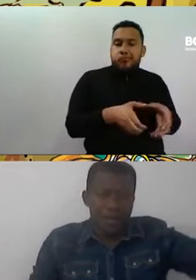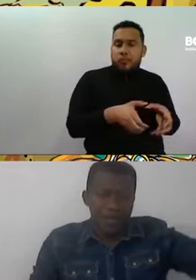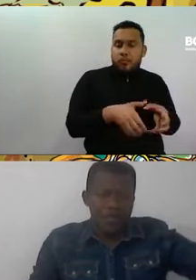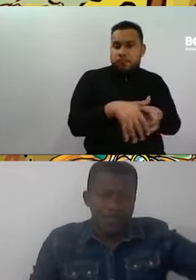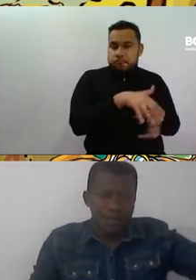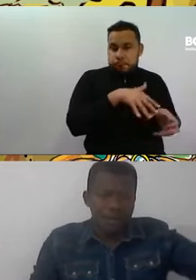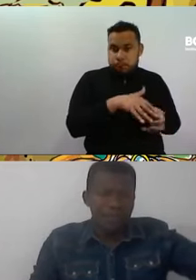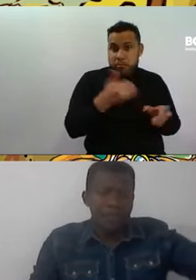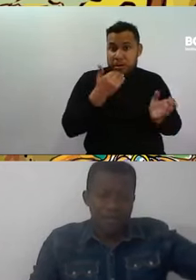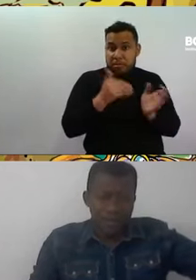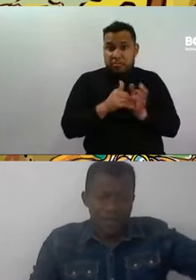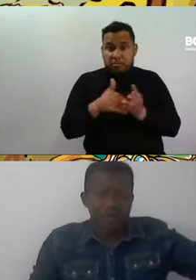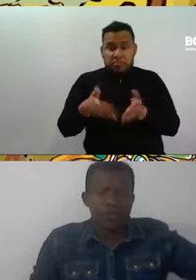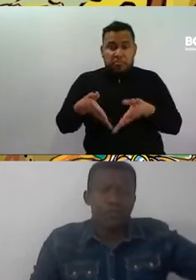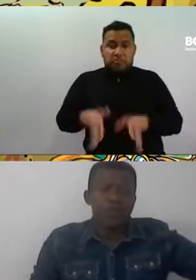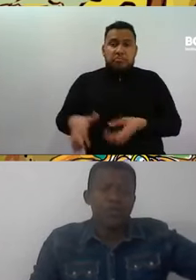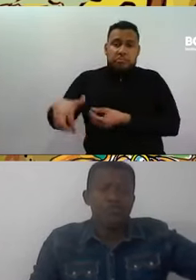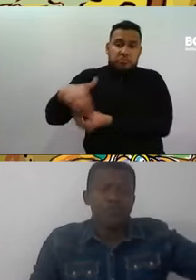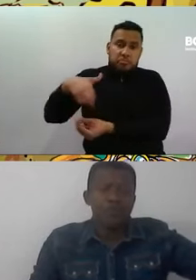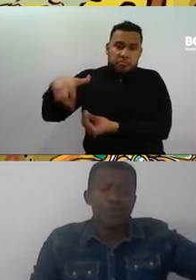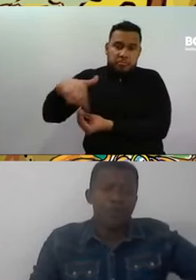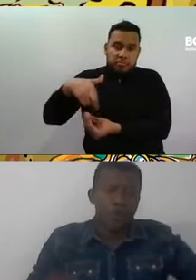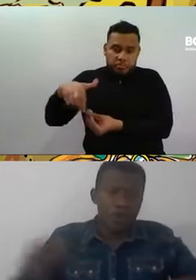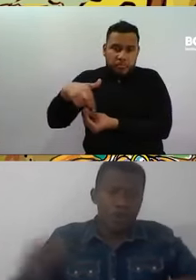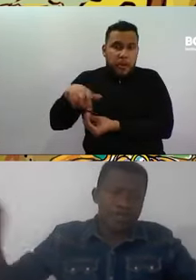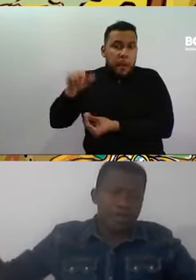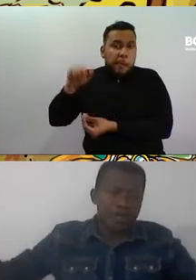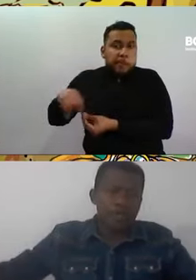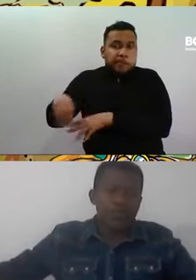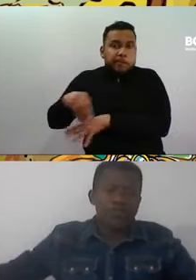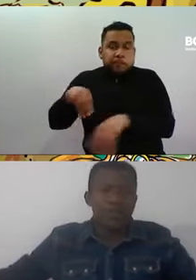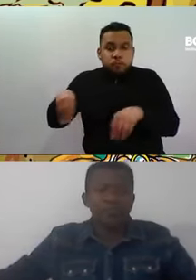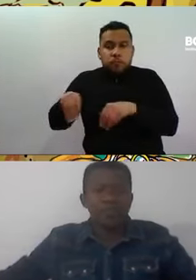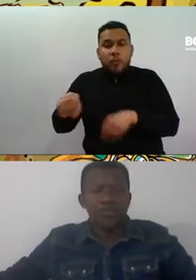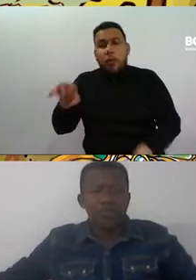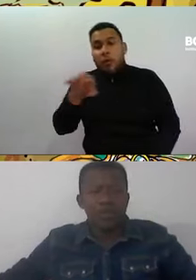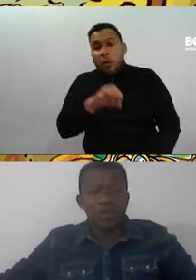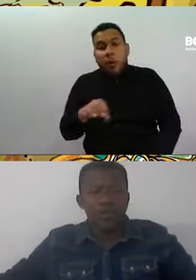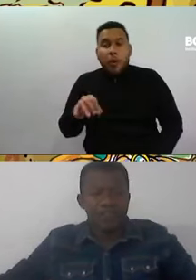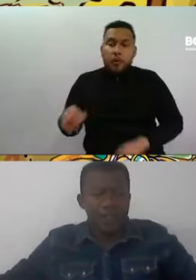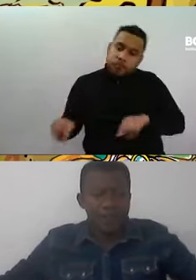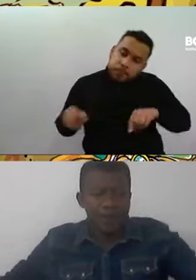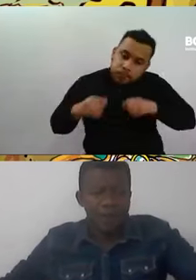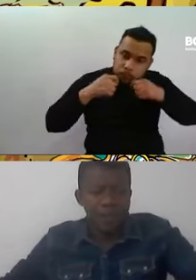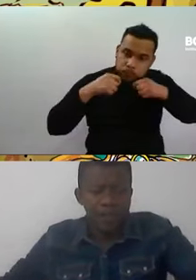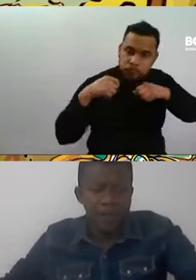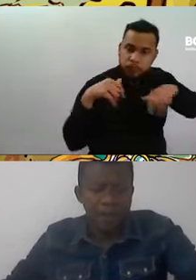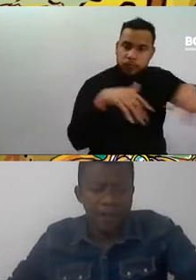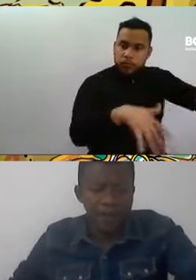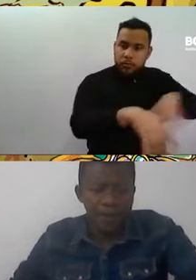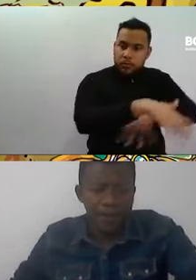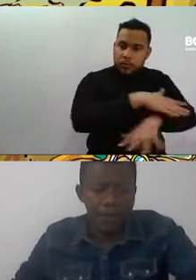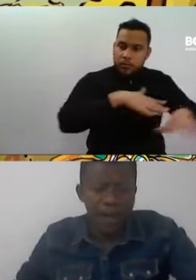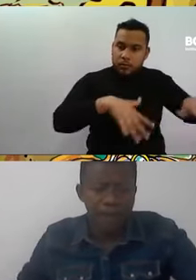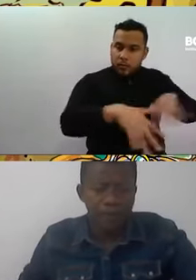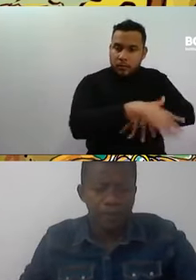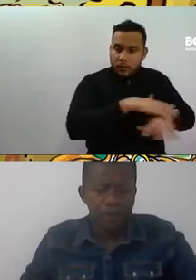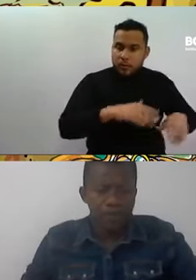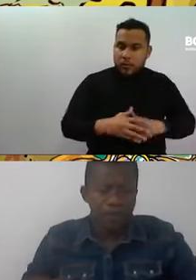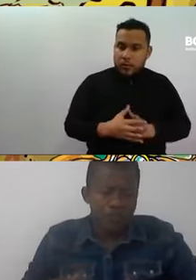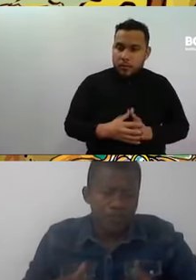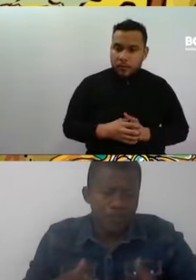el palenque, en el territorio mismo, o en el territorio extendido que es el palenque